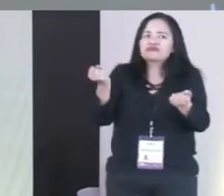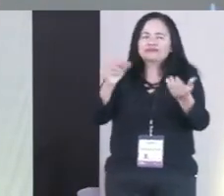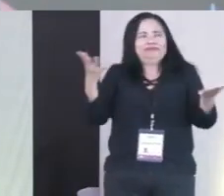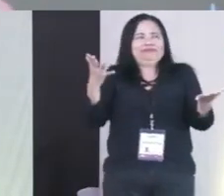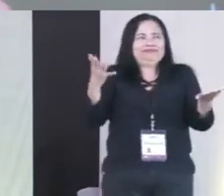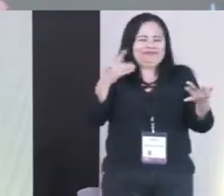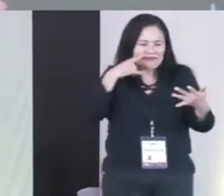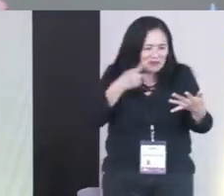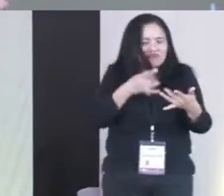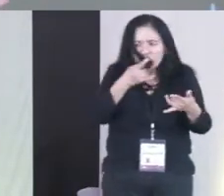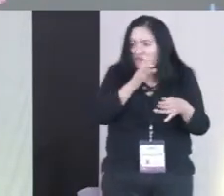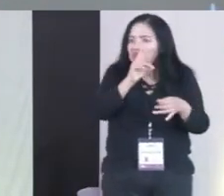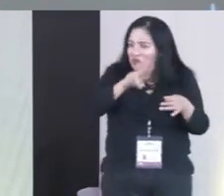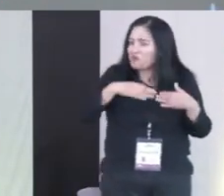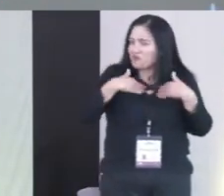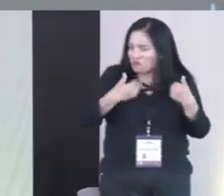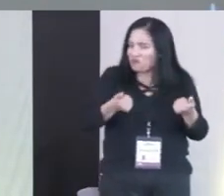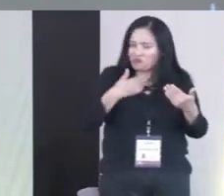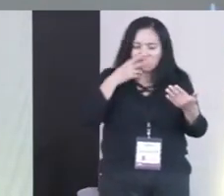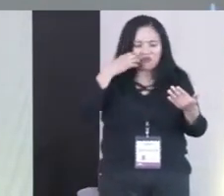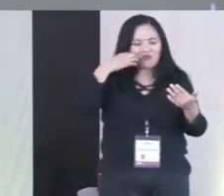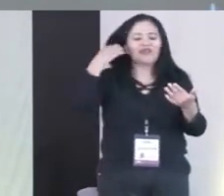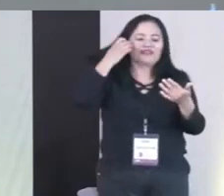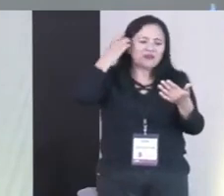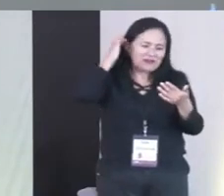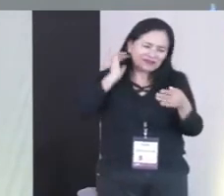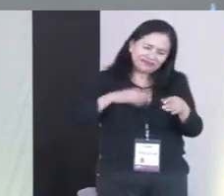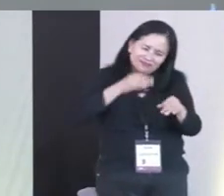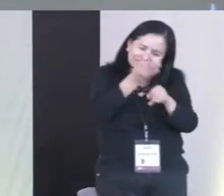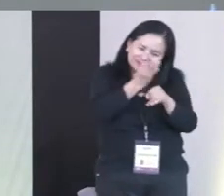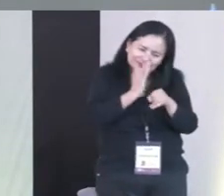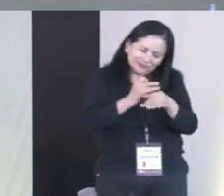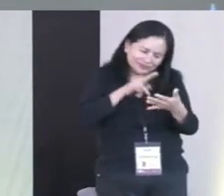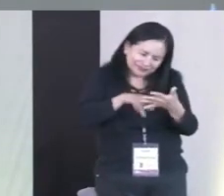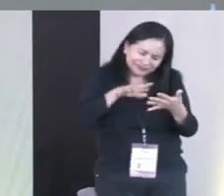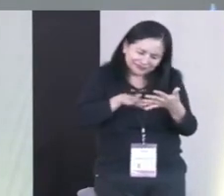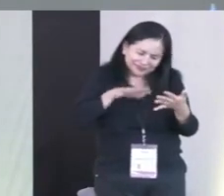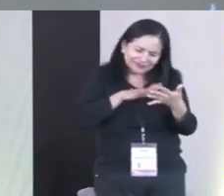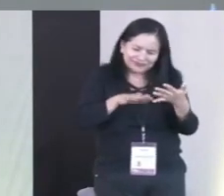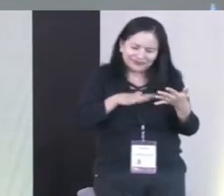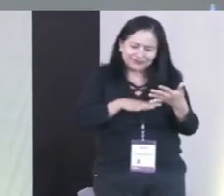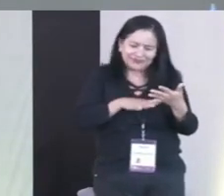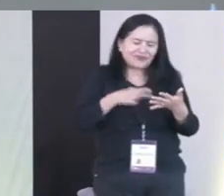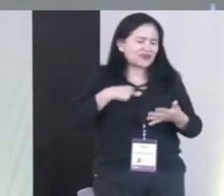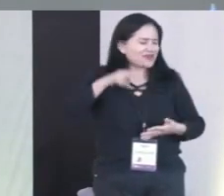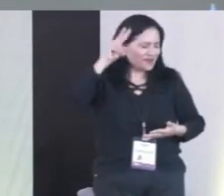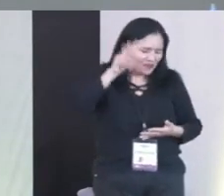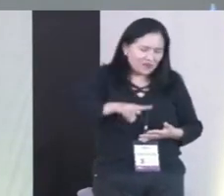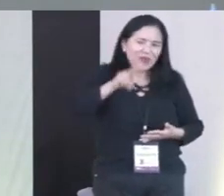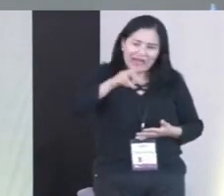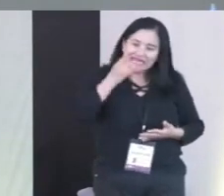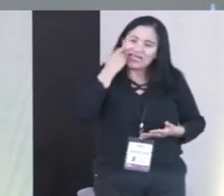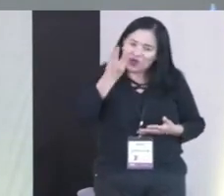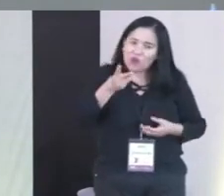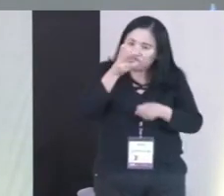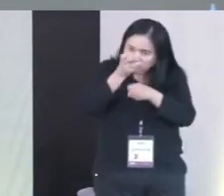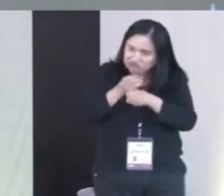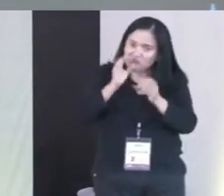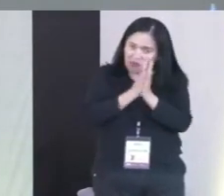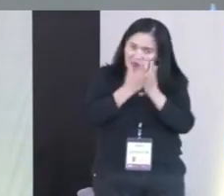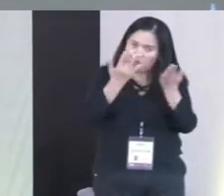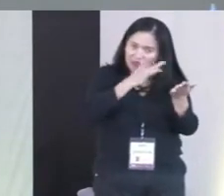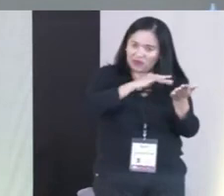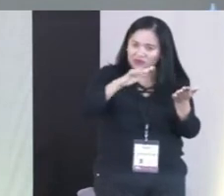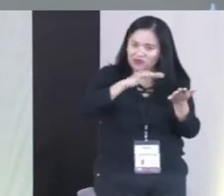pinche entretenido. Además es muy chistoso porque son puros, es decir, de veras les recomiendo ampliamente la lectura